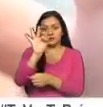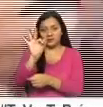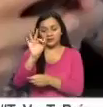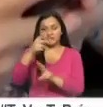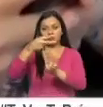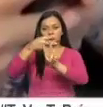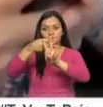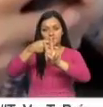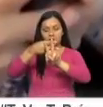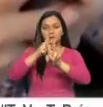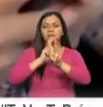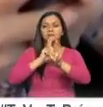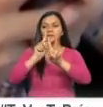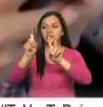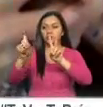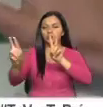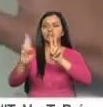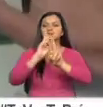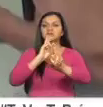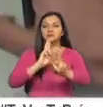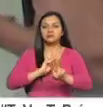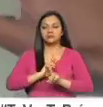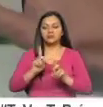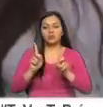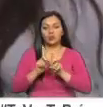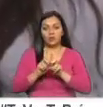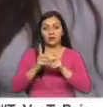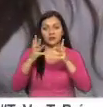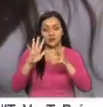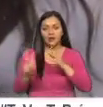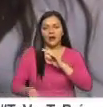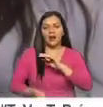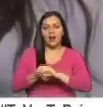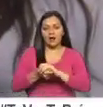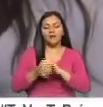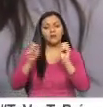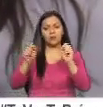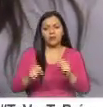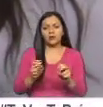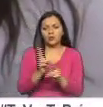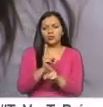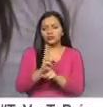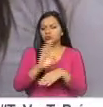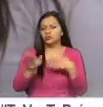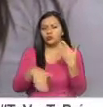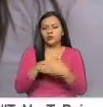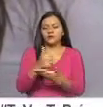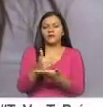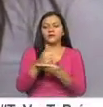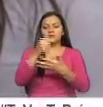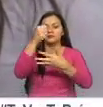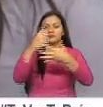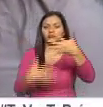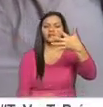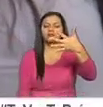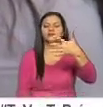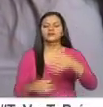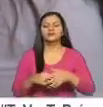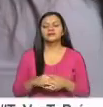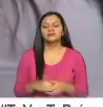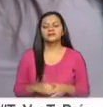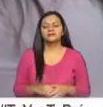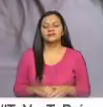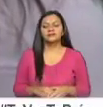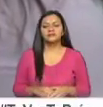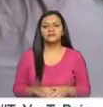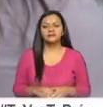numeral y contestar preguntas de verificación. Posterior a ello, usted podrá obtener los beneficios que brinda la utilización